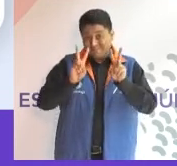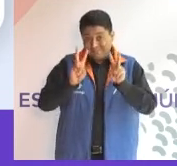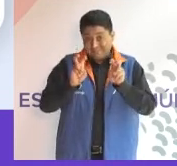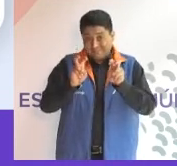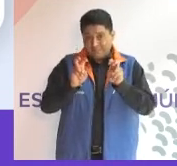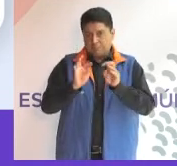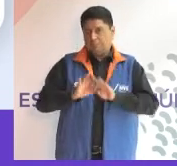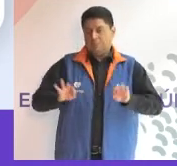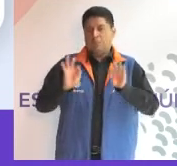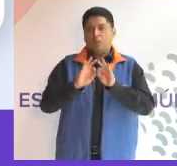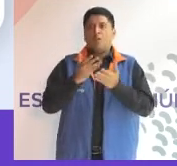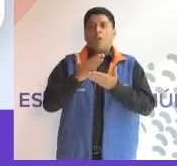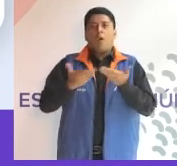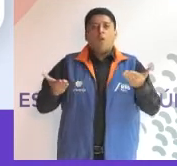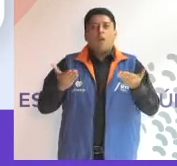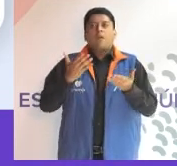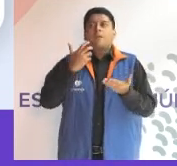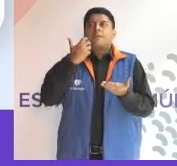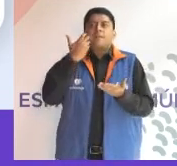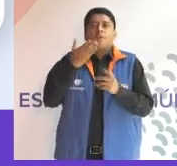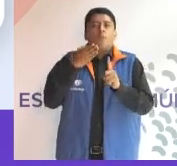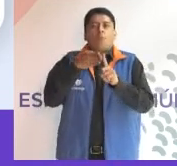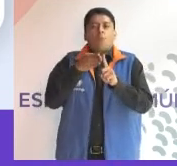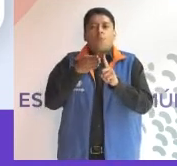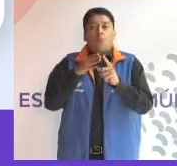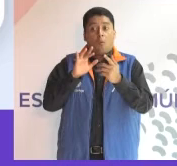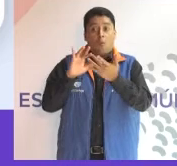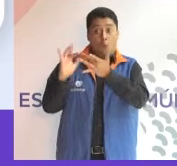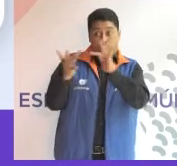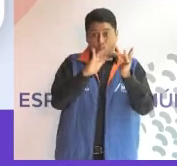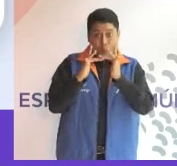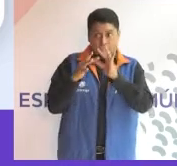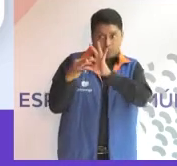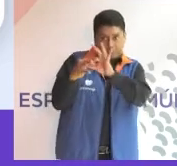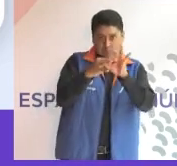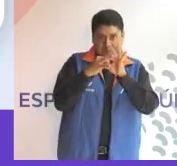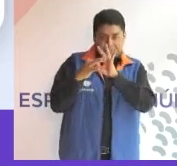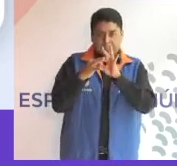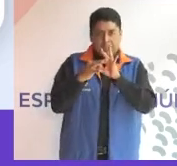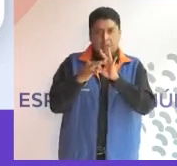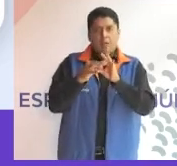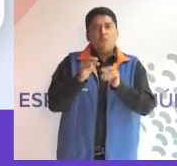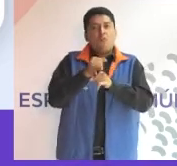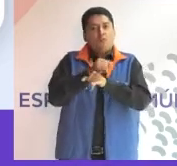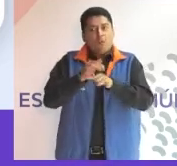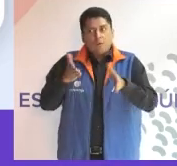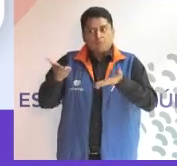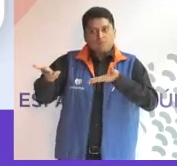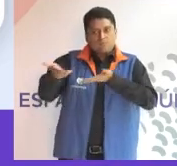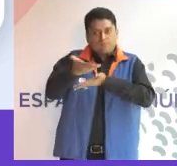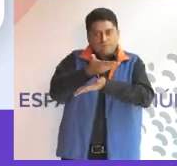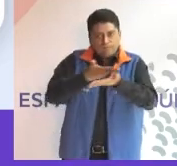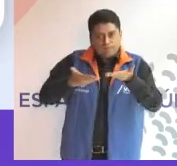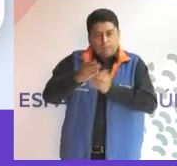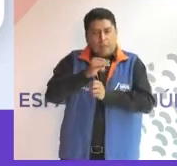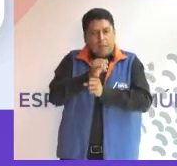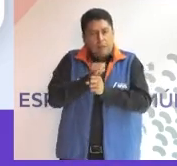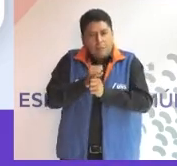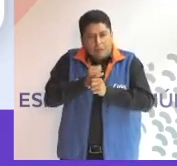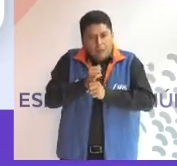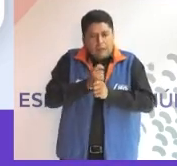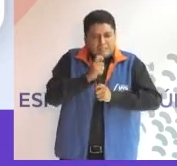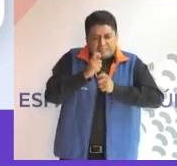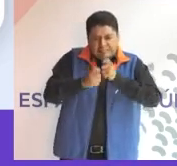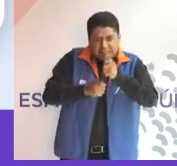redes logren volverse un mecanismo de validación de la información. Y ahí lo que nosotros encontramos